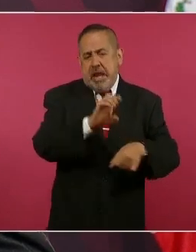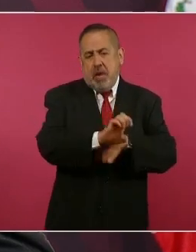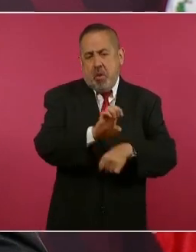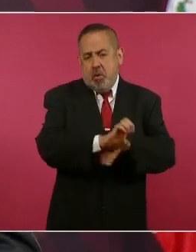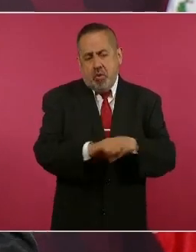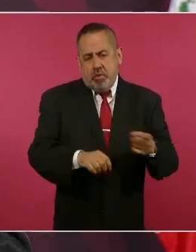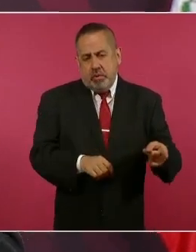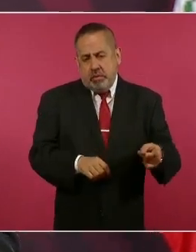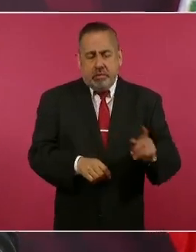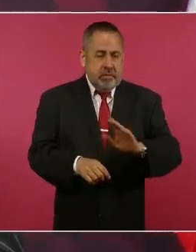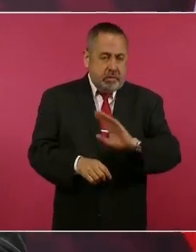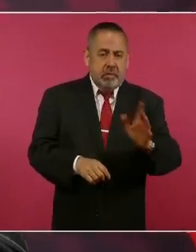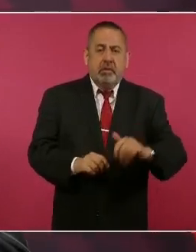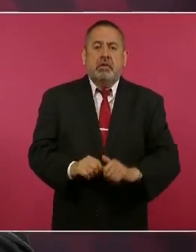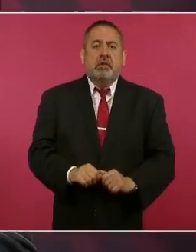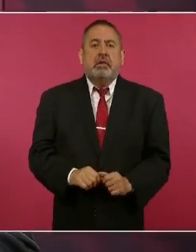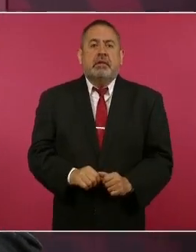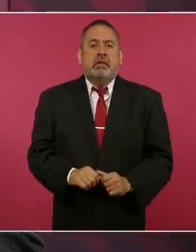Inclusive,